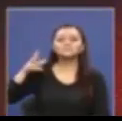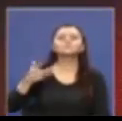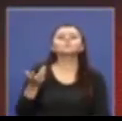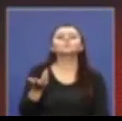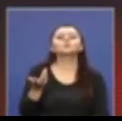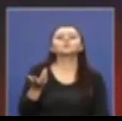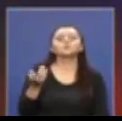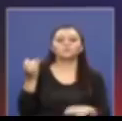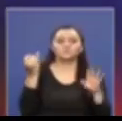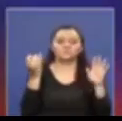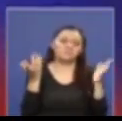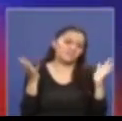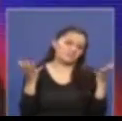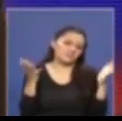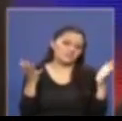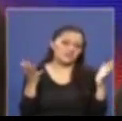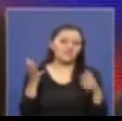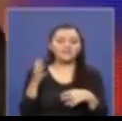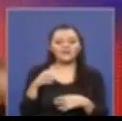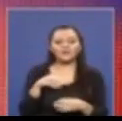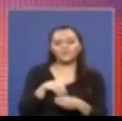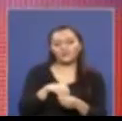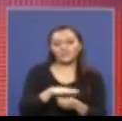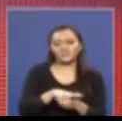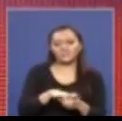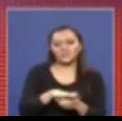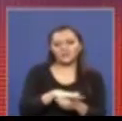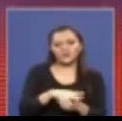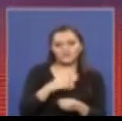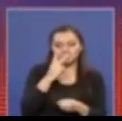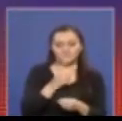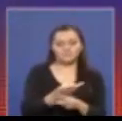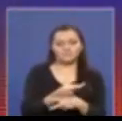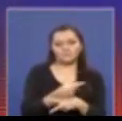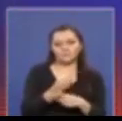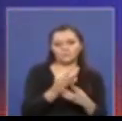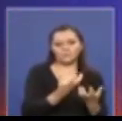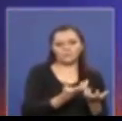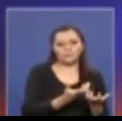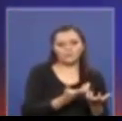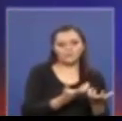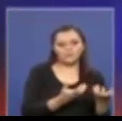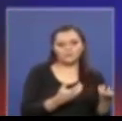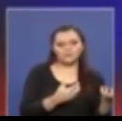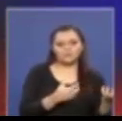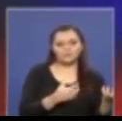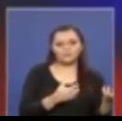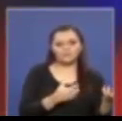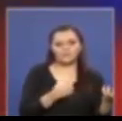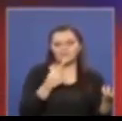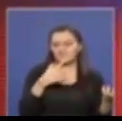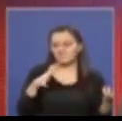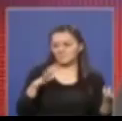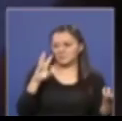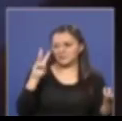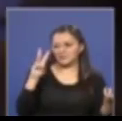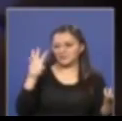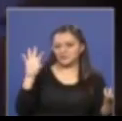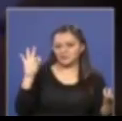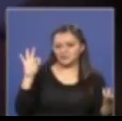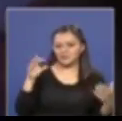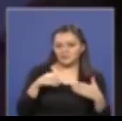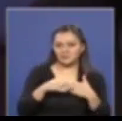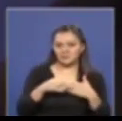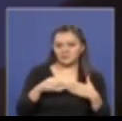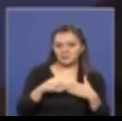¿Cuánto vale en dólares ese producto que valía 100 pesos? 69 dólares. Ya le soplaron. Es